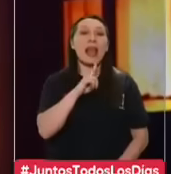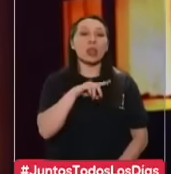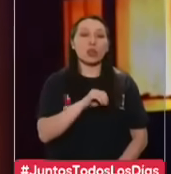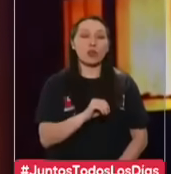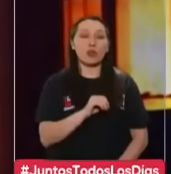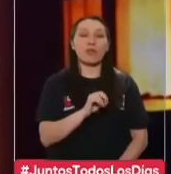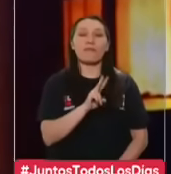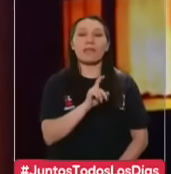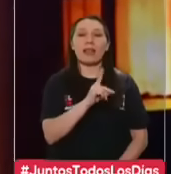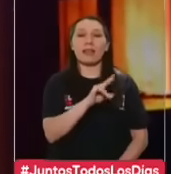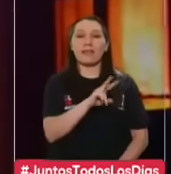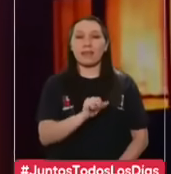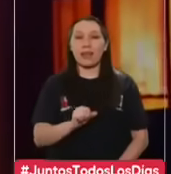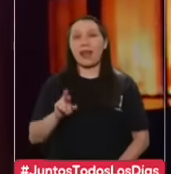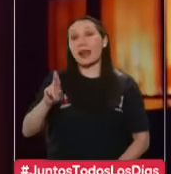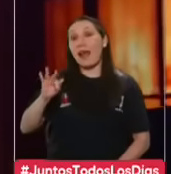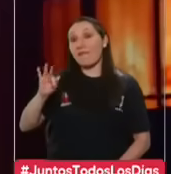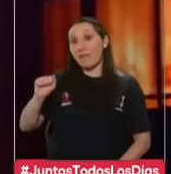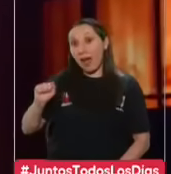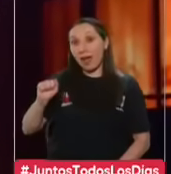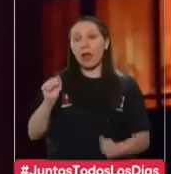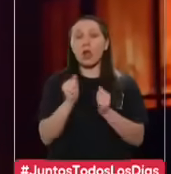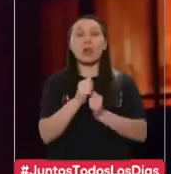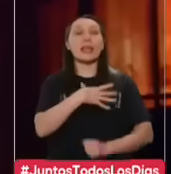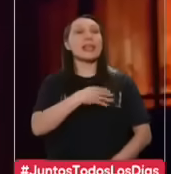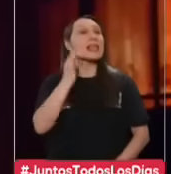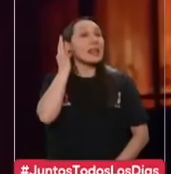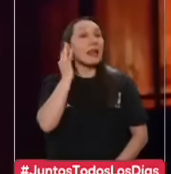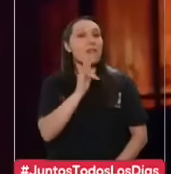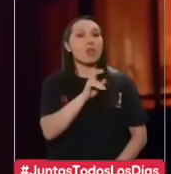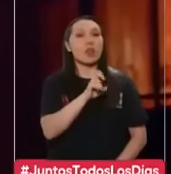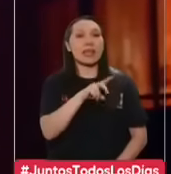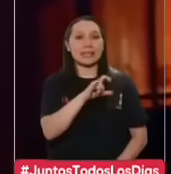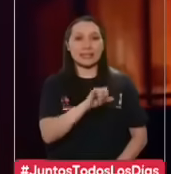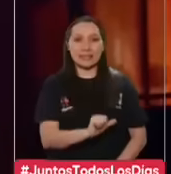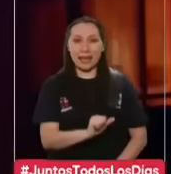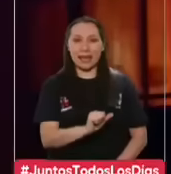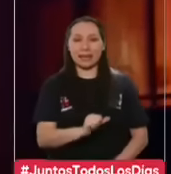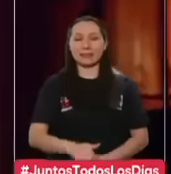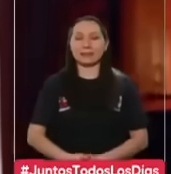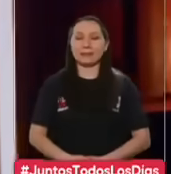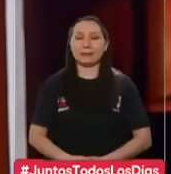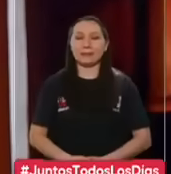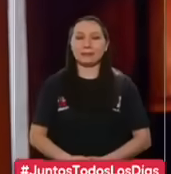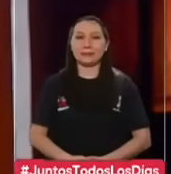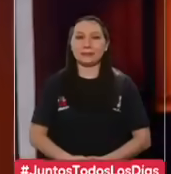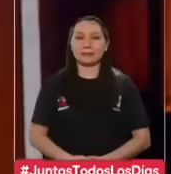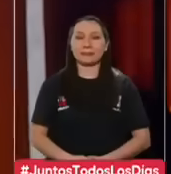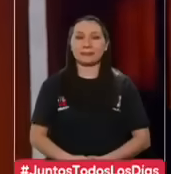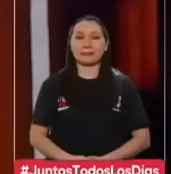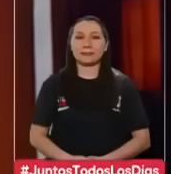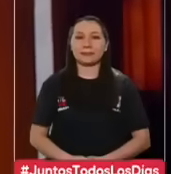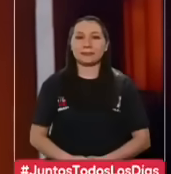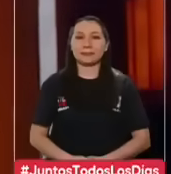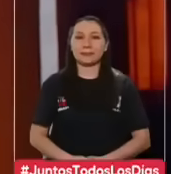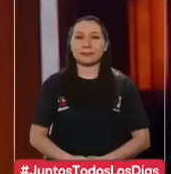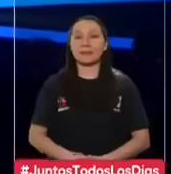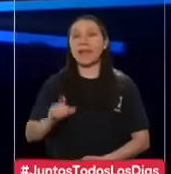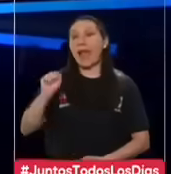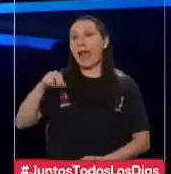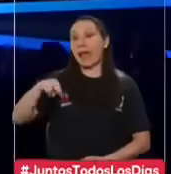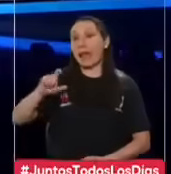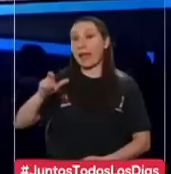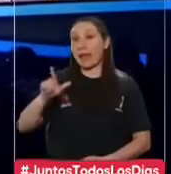Valdivia. Rafael Araneda con su hija Florencia Araneda. ¡Vamos! Sí.